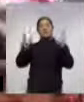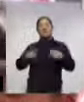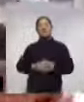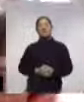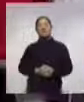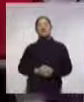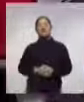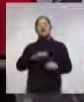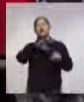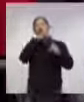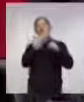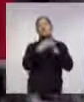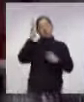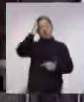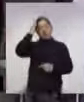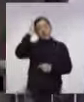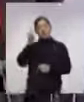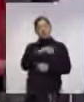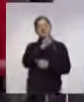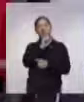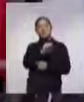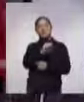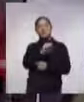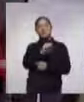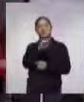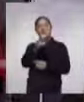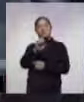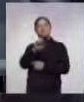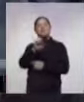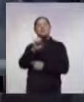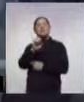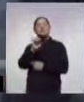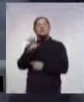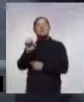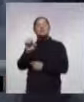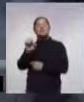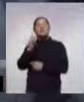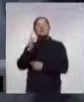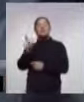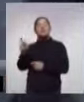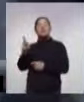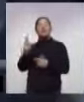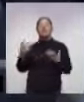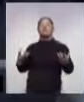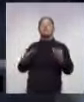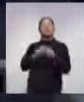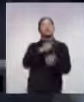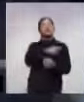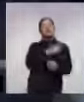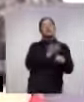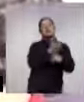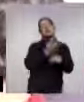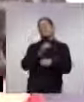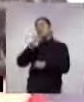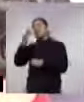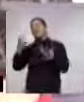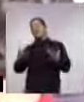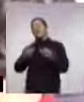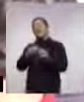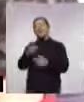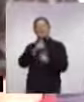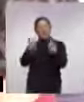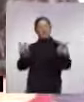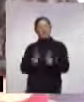La Comisión Ejecutiva del Sistema Estatal de Seguridad Pública, en coordinación con dependencias estatales y federales que conforman el grupo